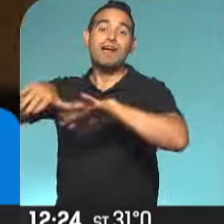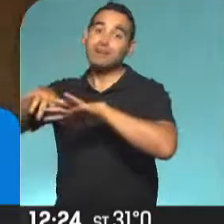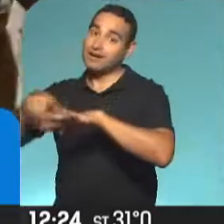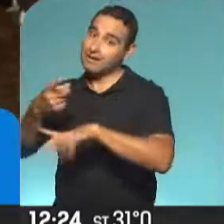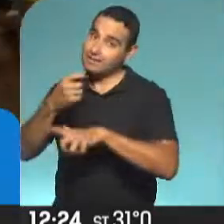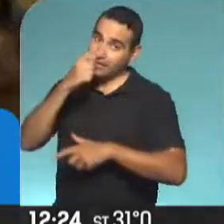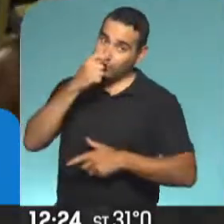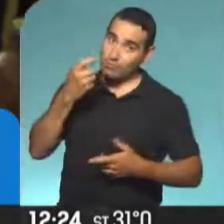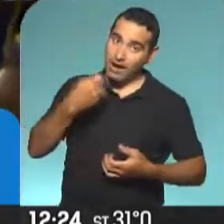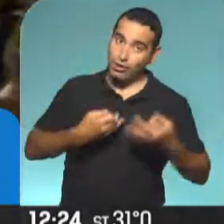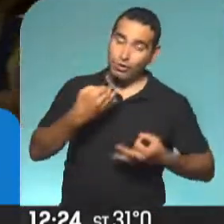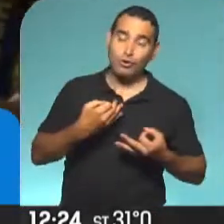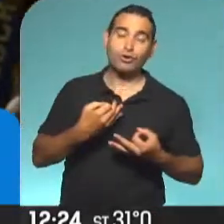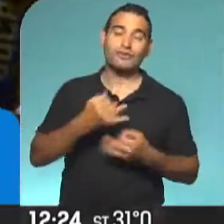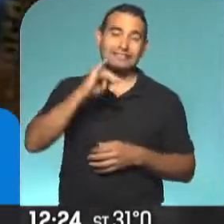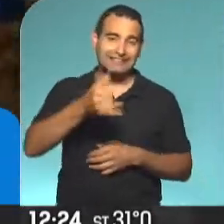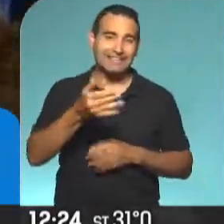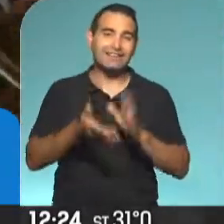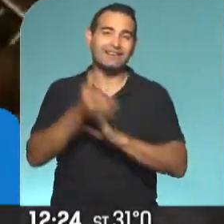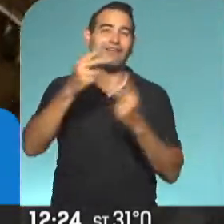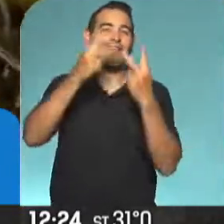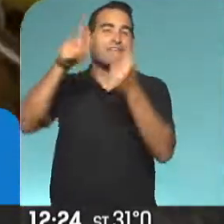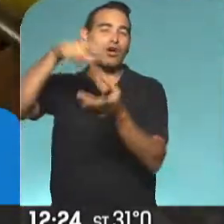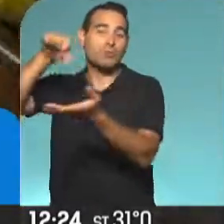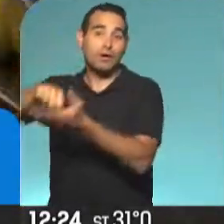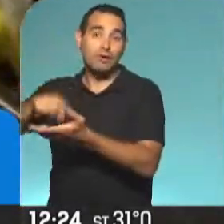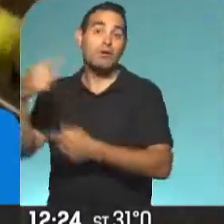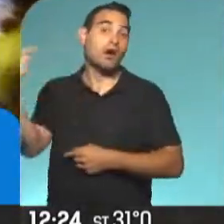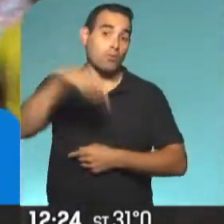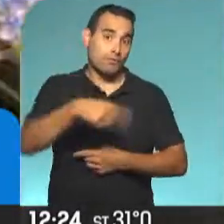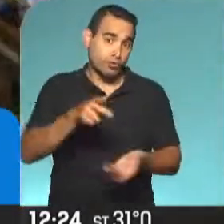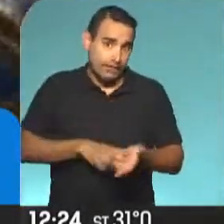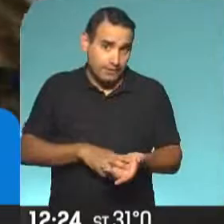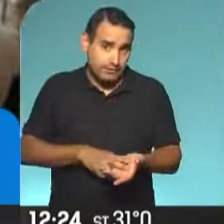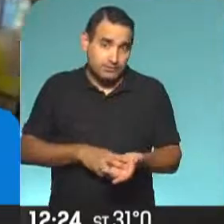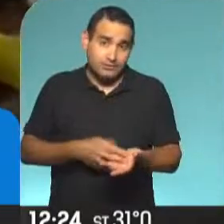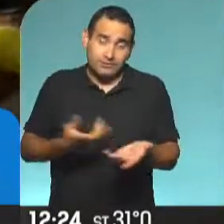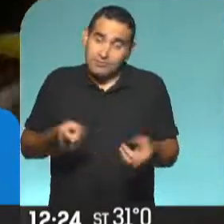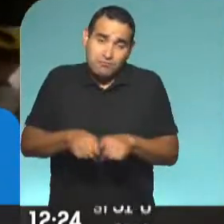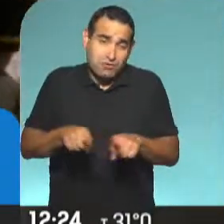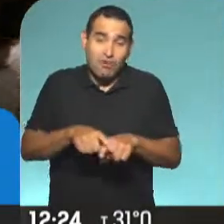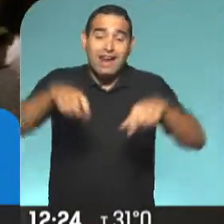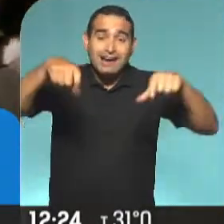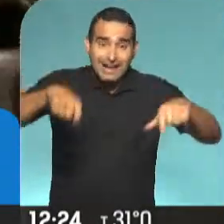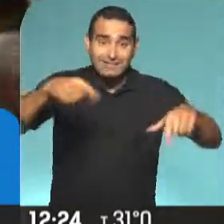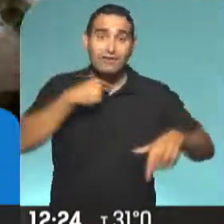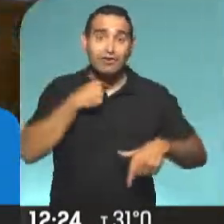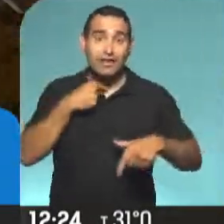tenés que hisopar para salir del... Para salir del país. Para y para volver a entrar. Bueno, también. Para entrar a una cancha por una cuestión